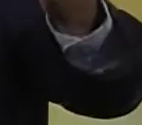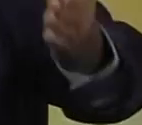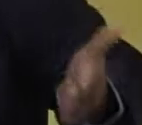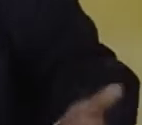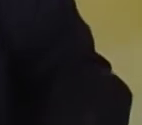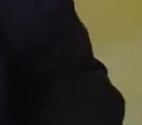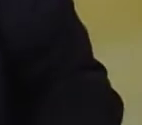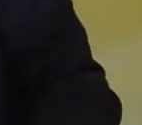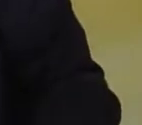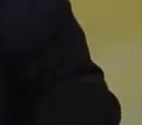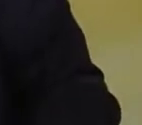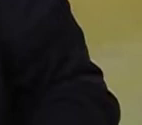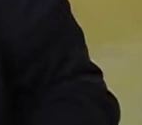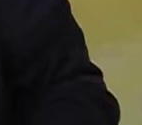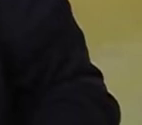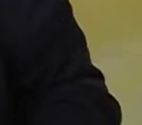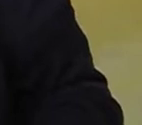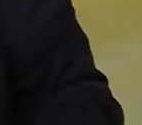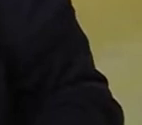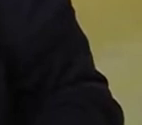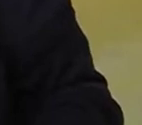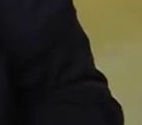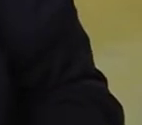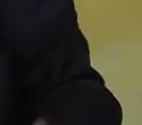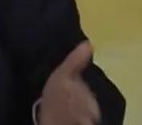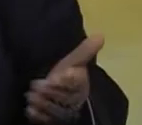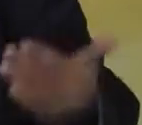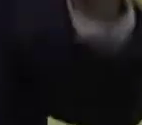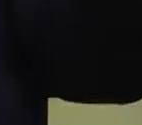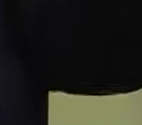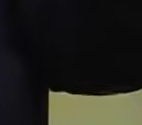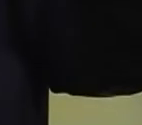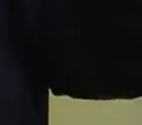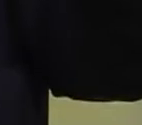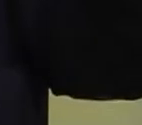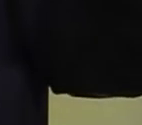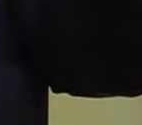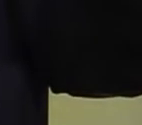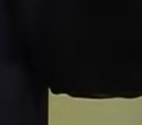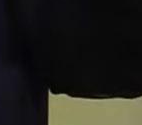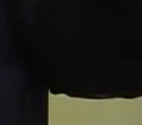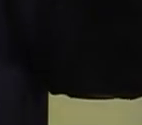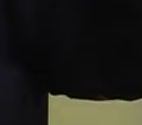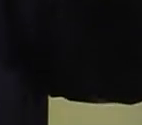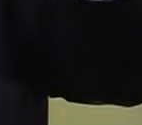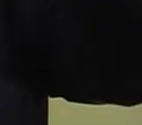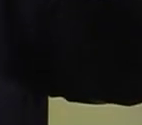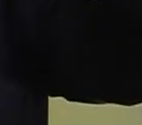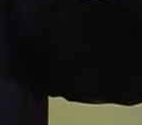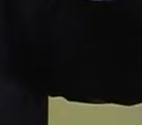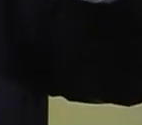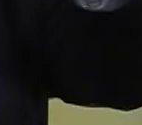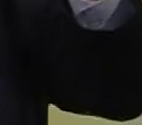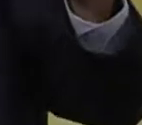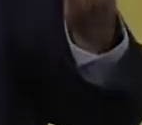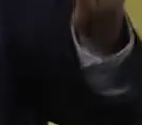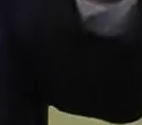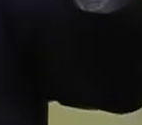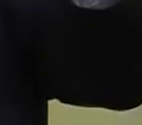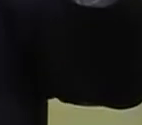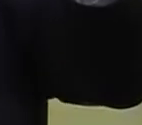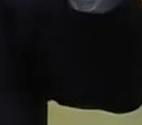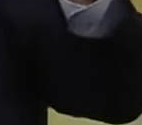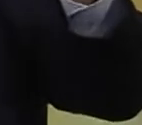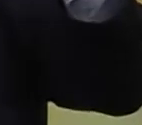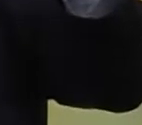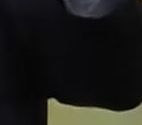causa de que este edicto se publique de parte del Rey tan apresuradamente